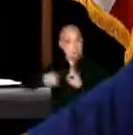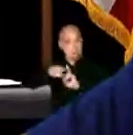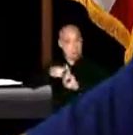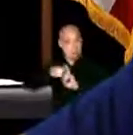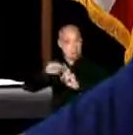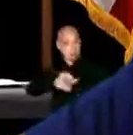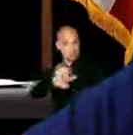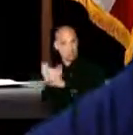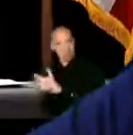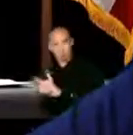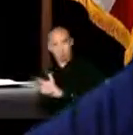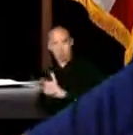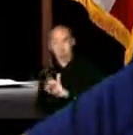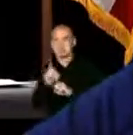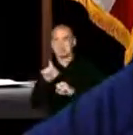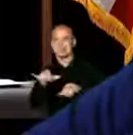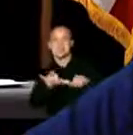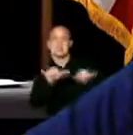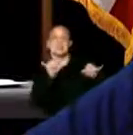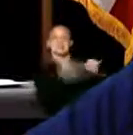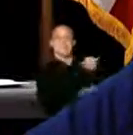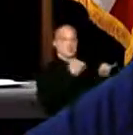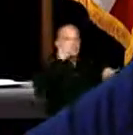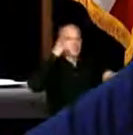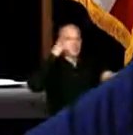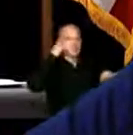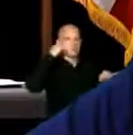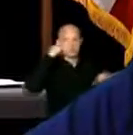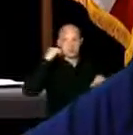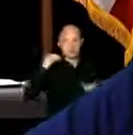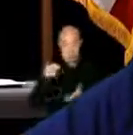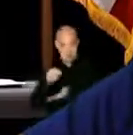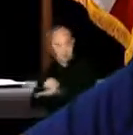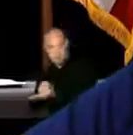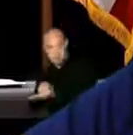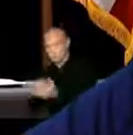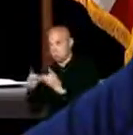ejecutiva del país, Wanda Vázquez Garcet.